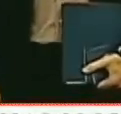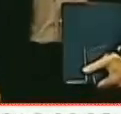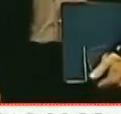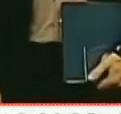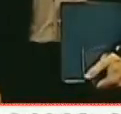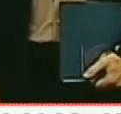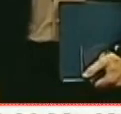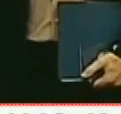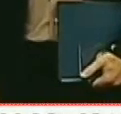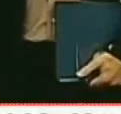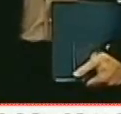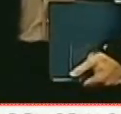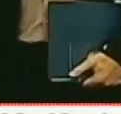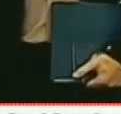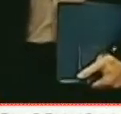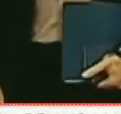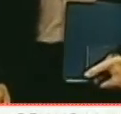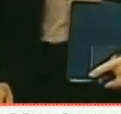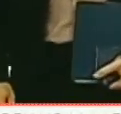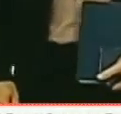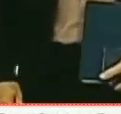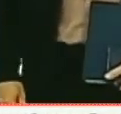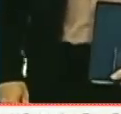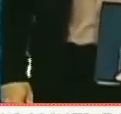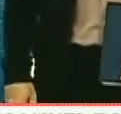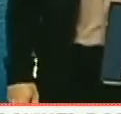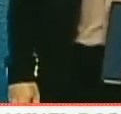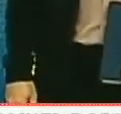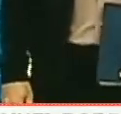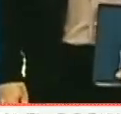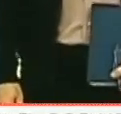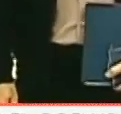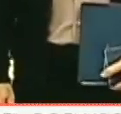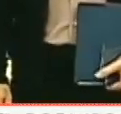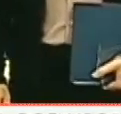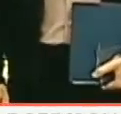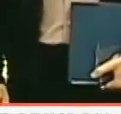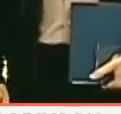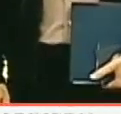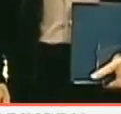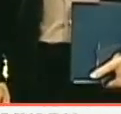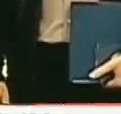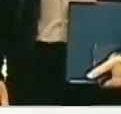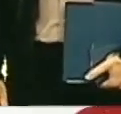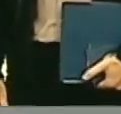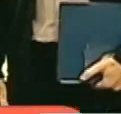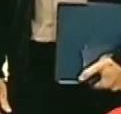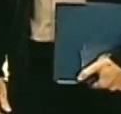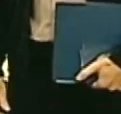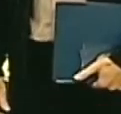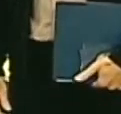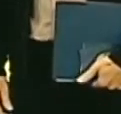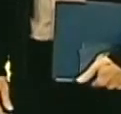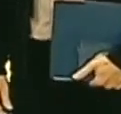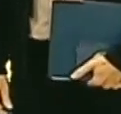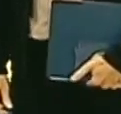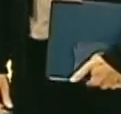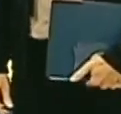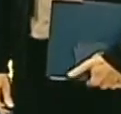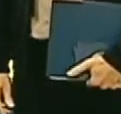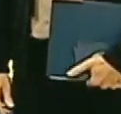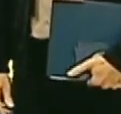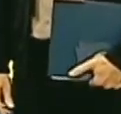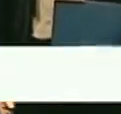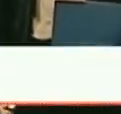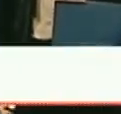del Petromiércoles 6 de noviembre. 6 de noviembre ya. Están las navidades